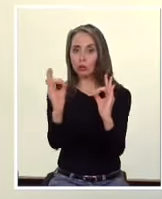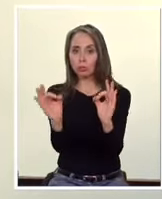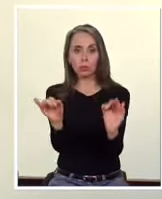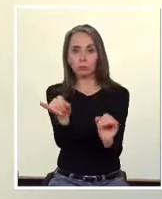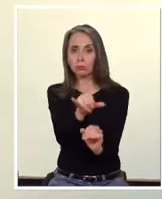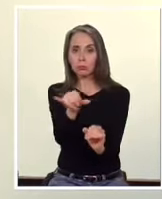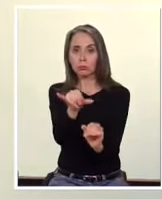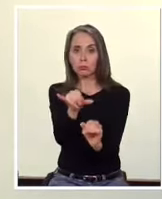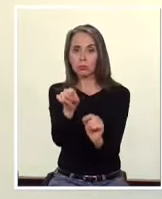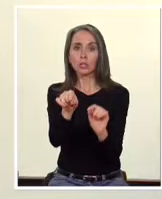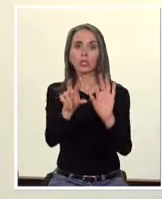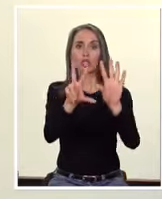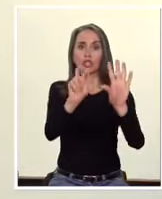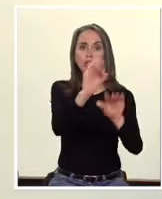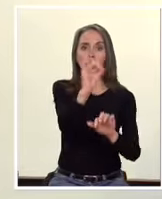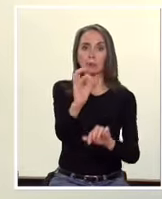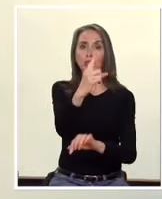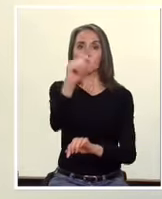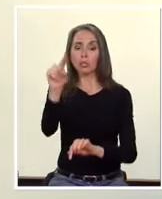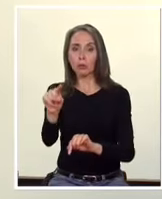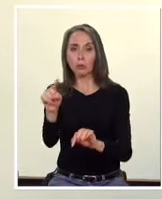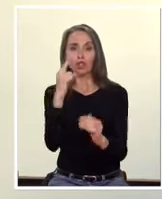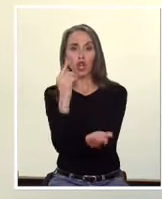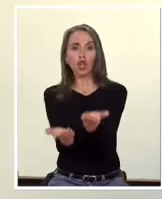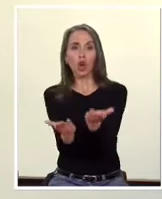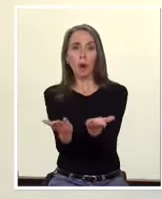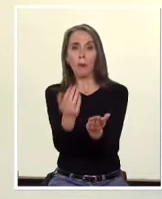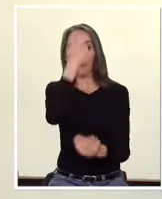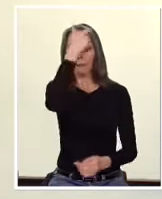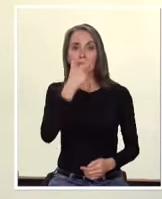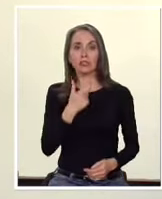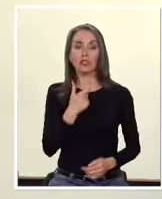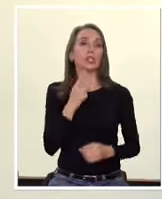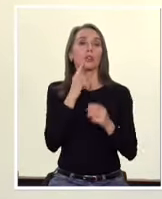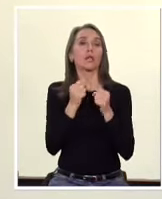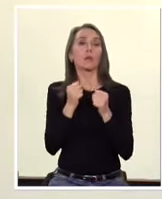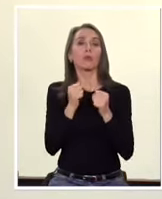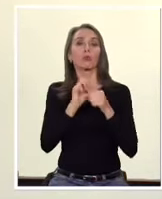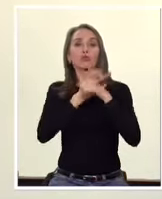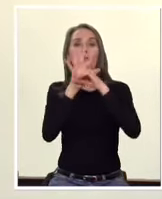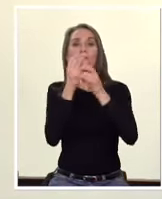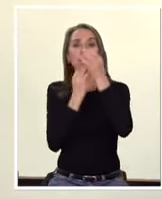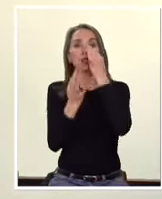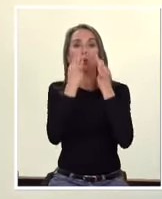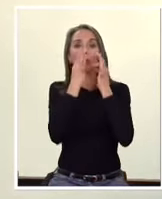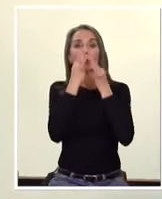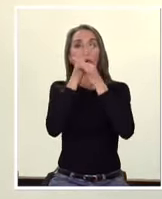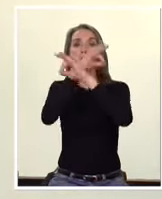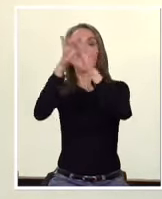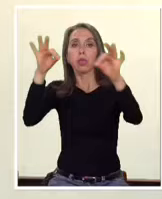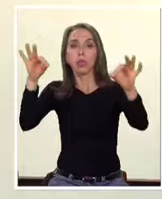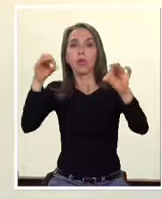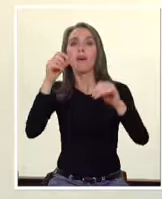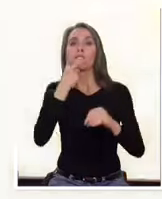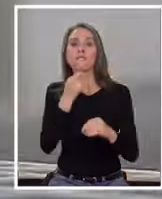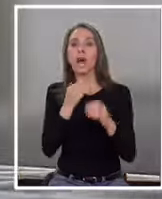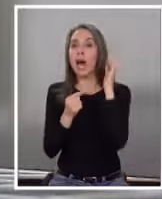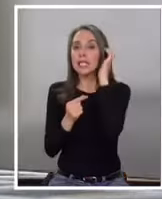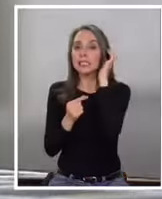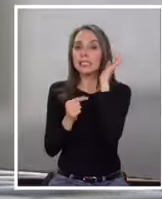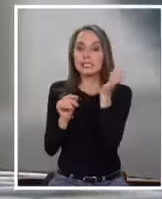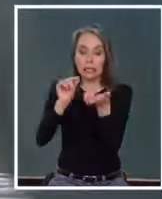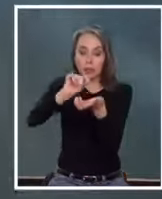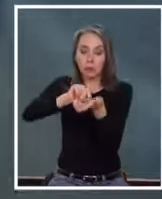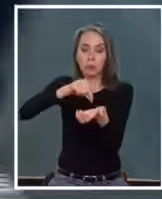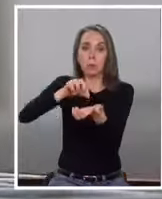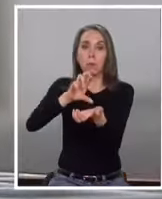de que entre un 80 y un 100% de las personas que están con cargas virales altas, es decir, que están contagiando, son posibles de detectar por POST. A eso